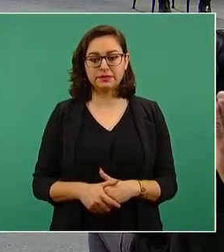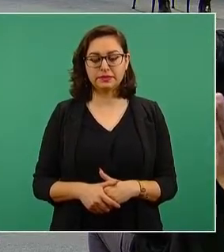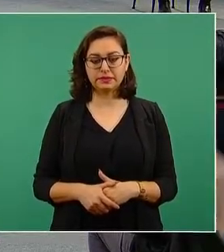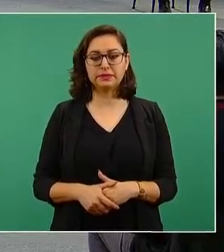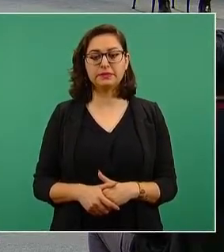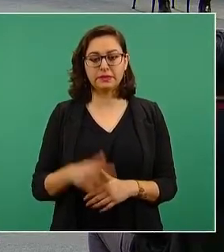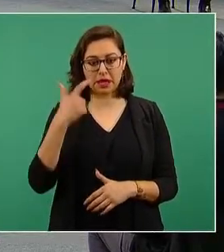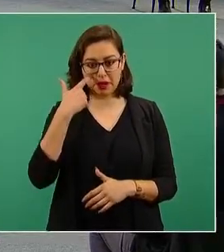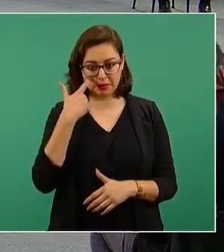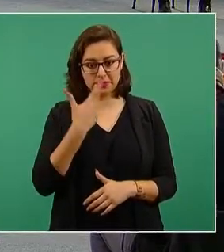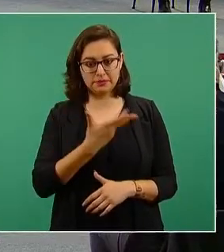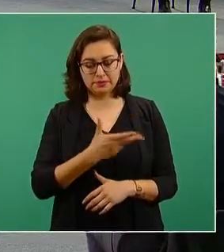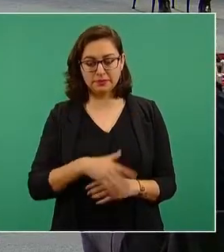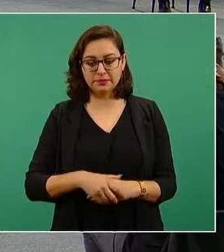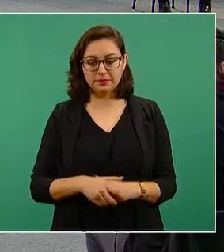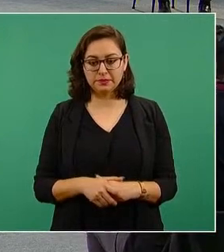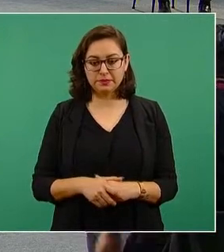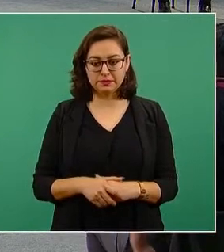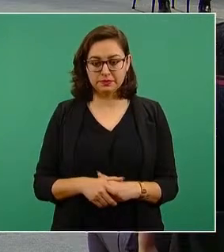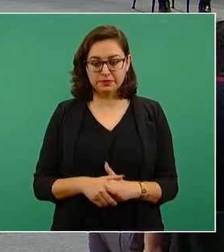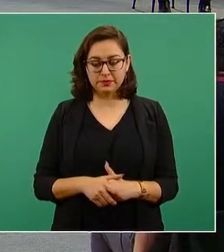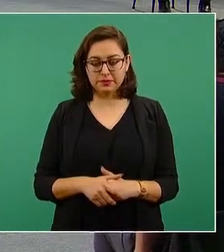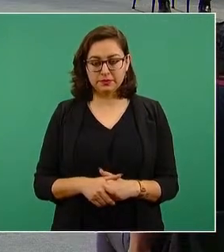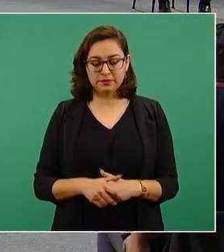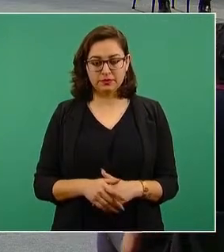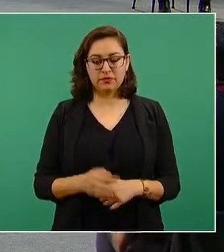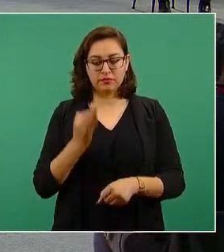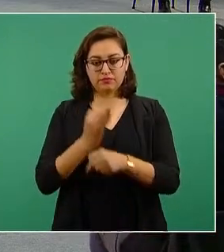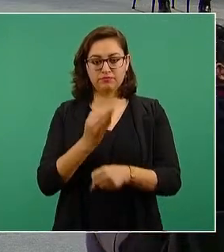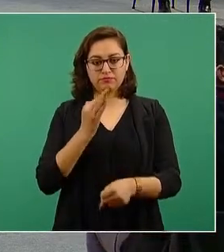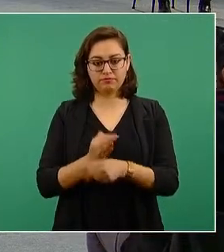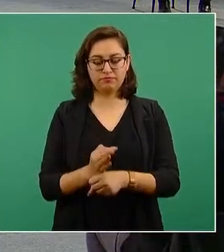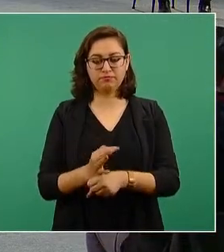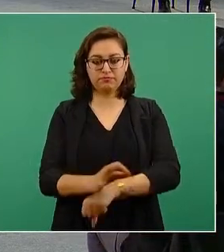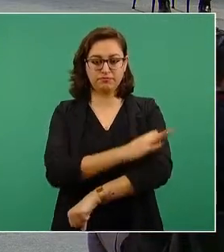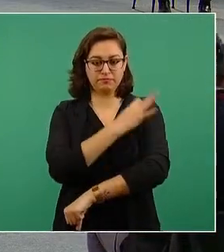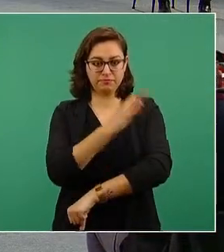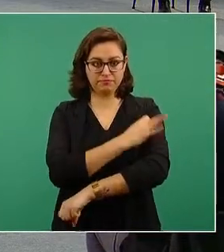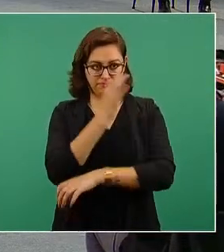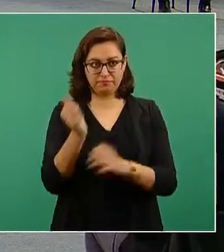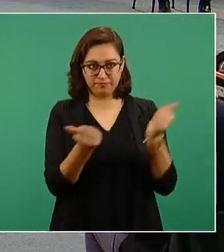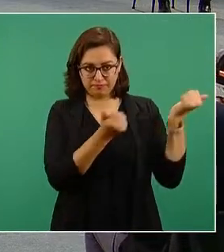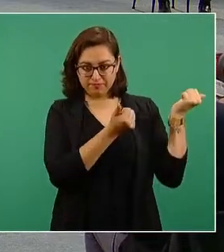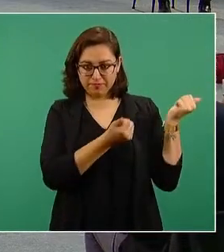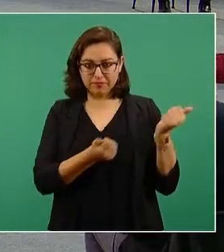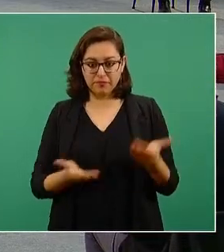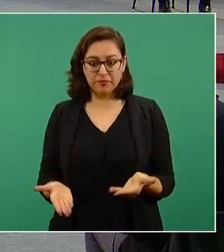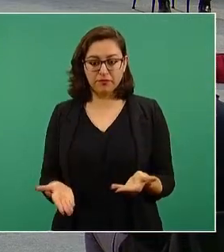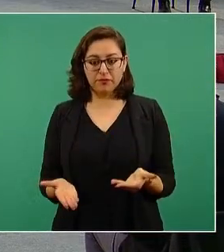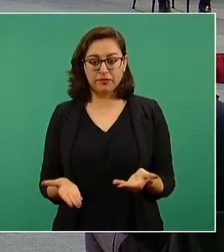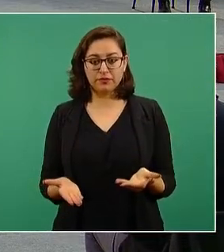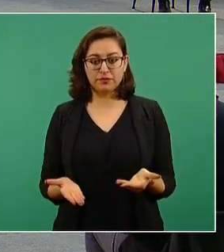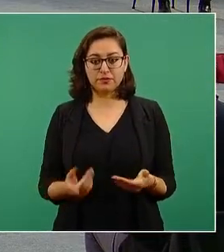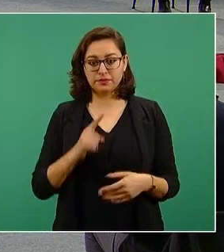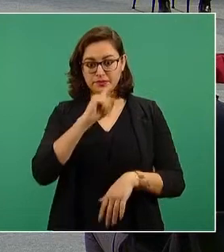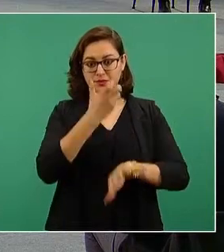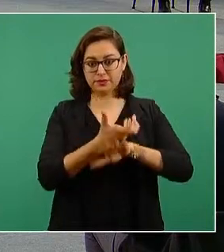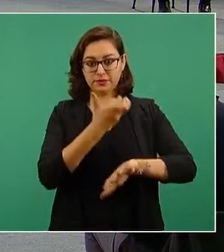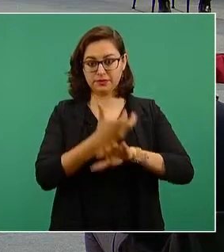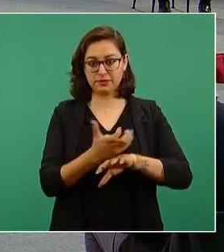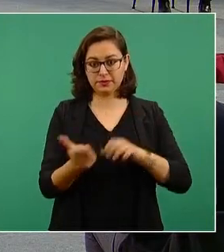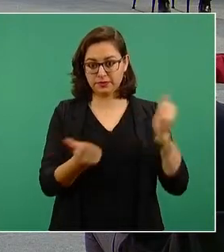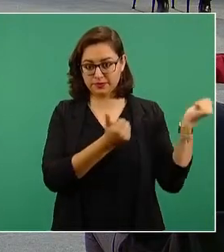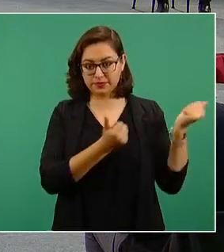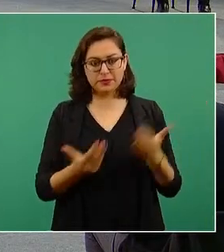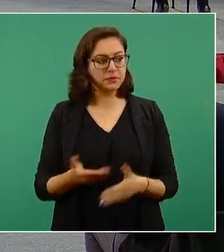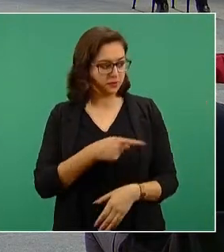A ver, vamos precisamente hablando de vacunas. Están llegando vacunas de Estados Unidos. Marcelo,